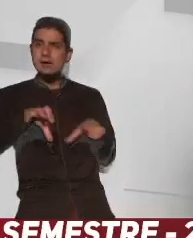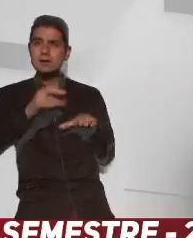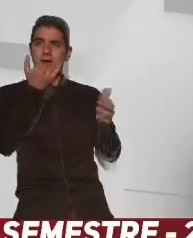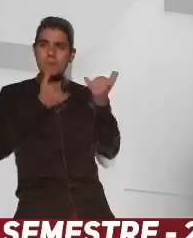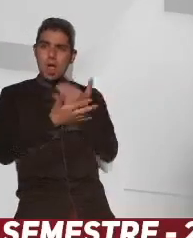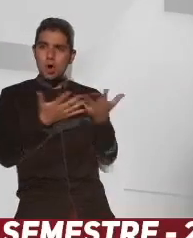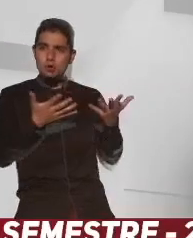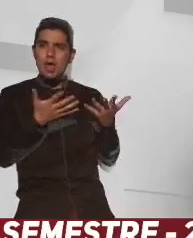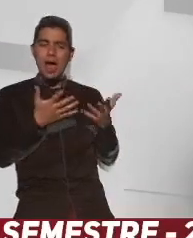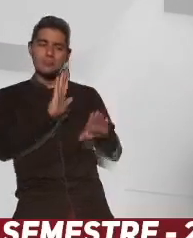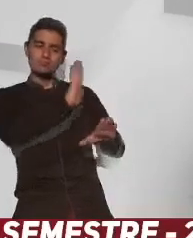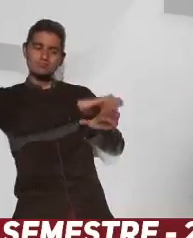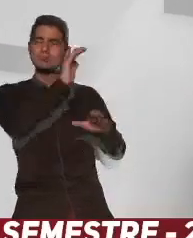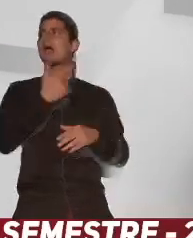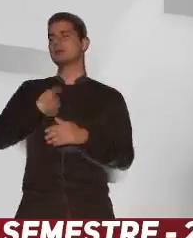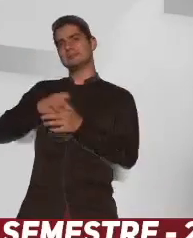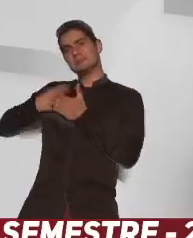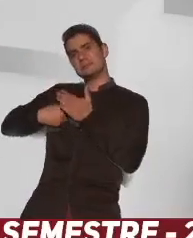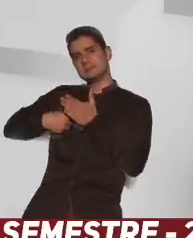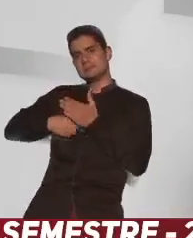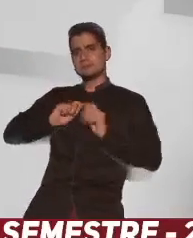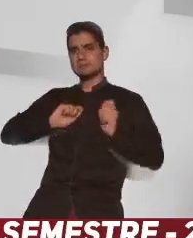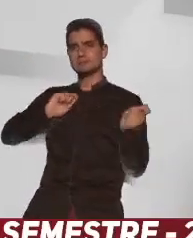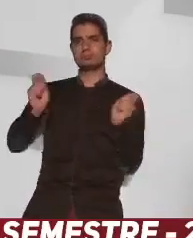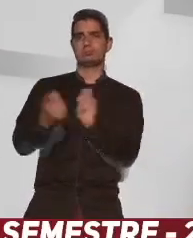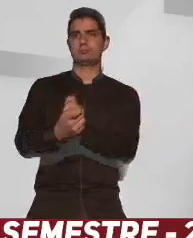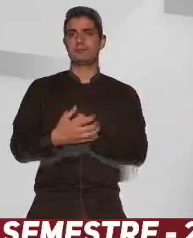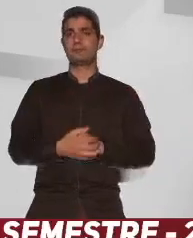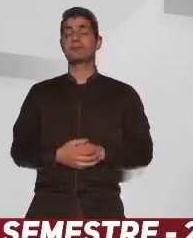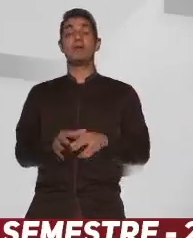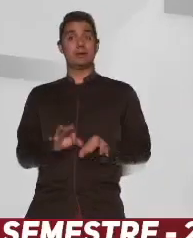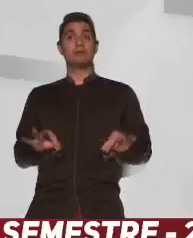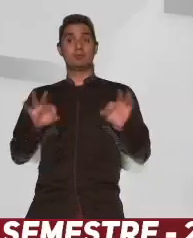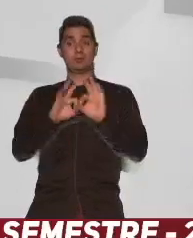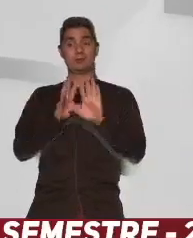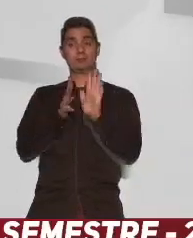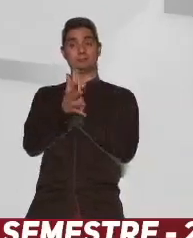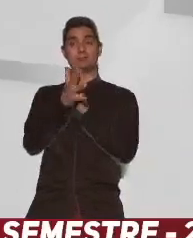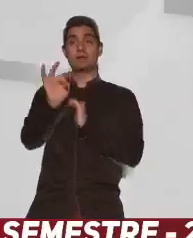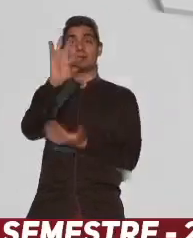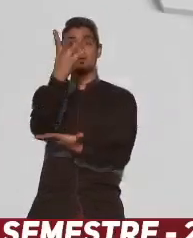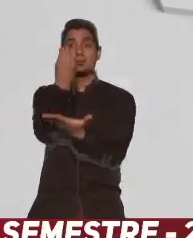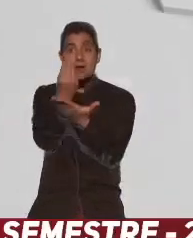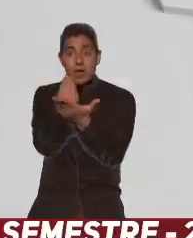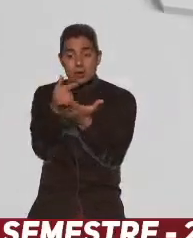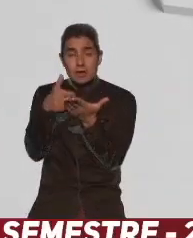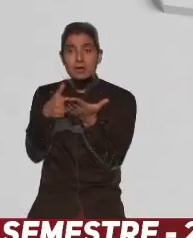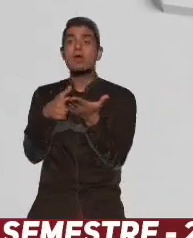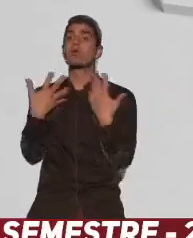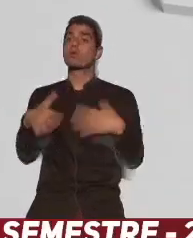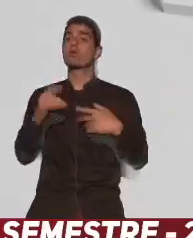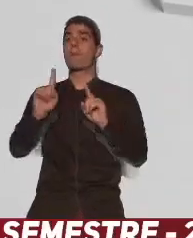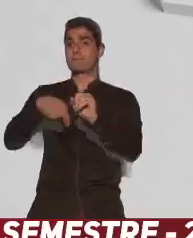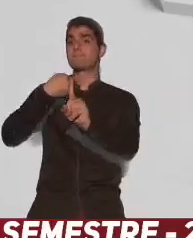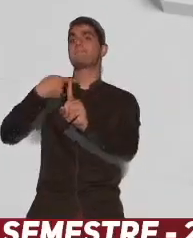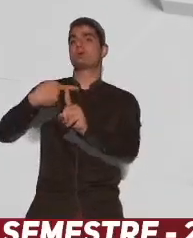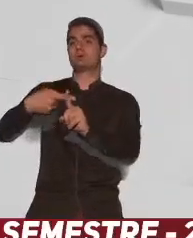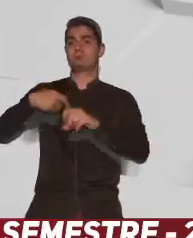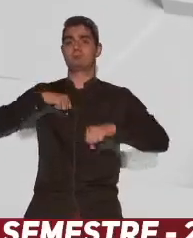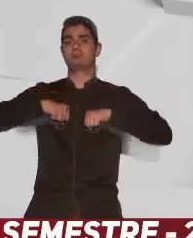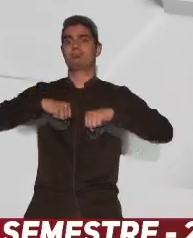este sentido, cabe resaltar que estos resultados han tenido un impacto positivo en la gestión de los recursos